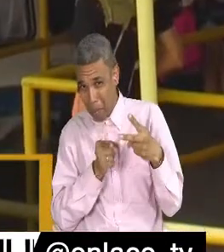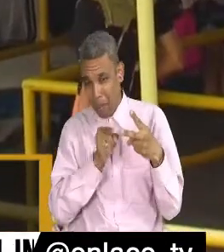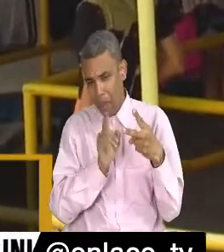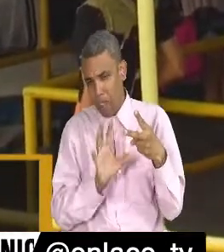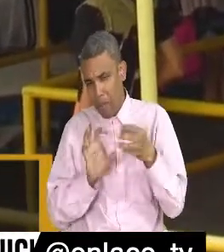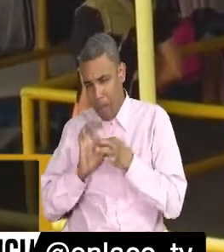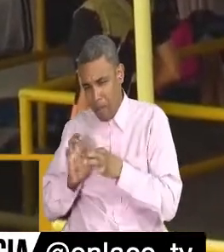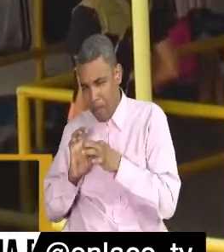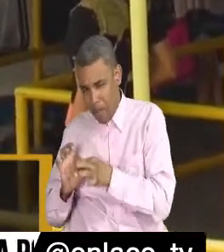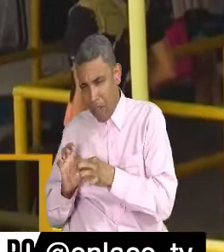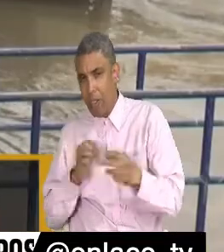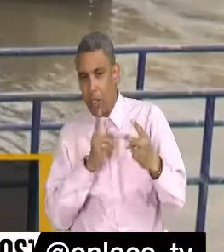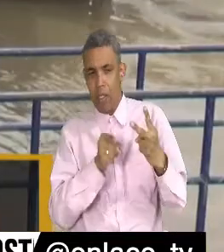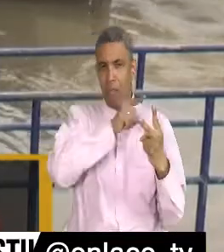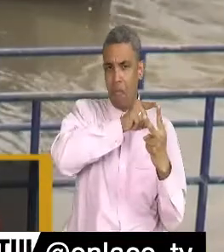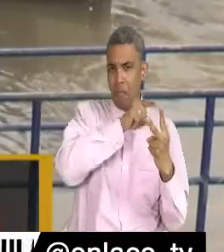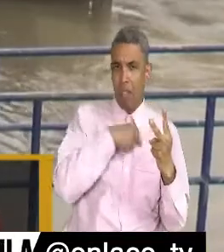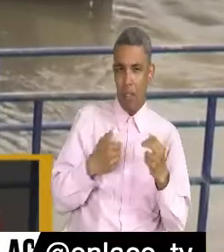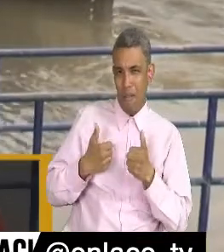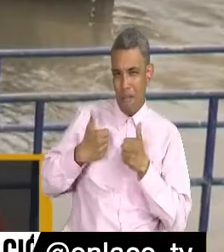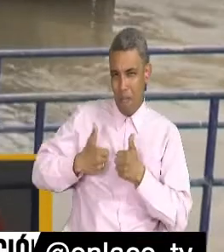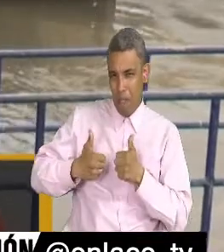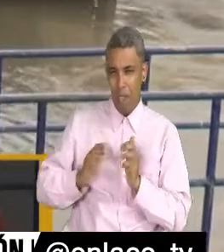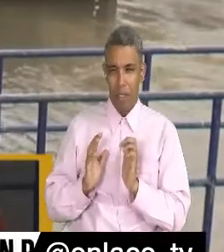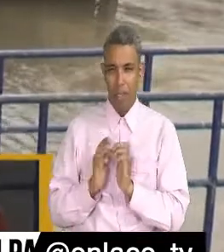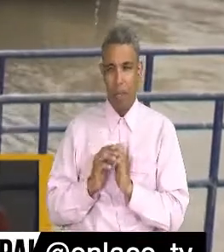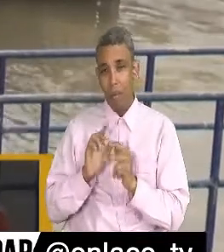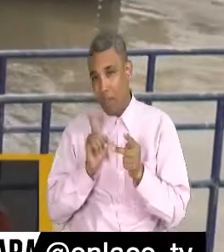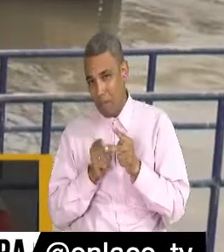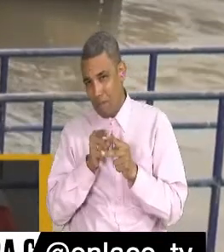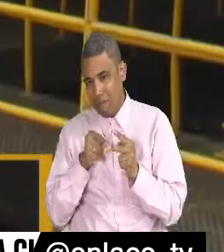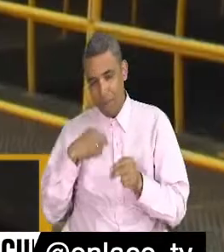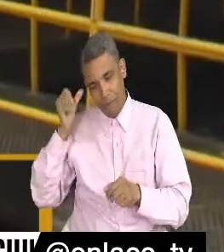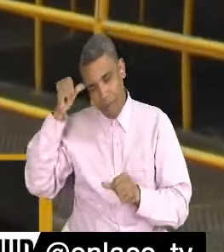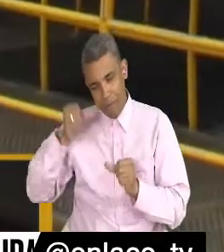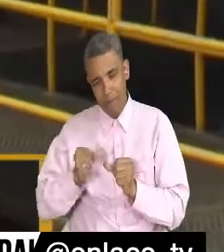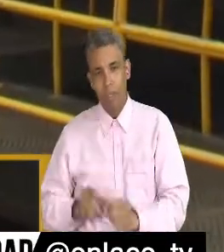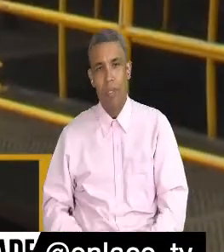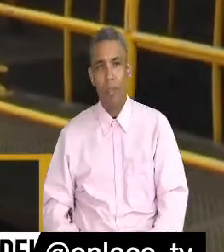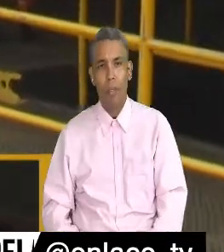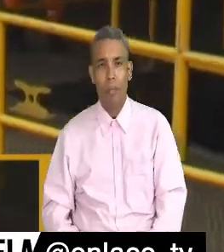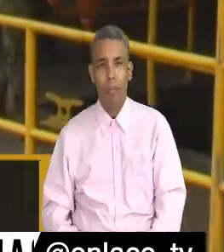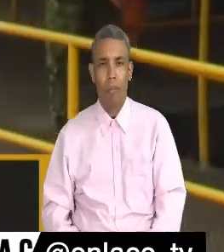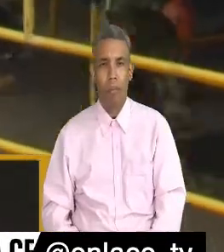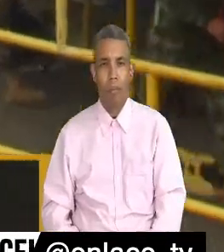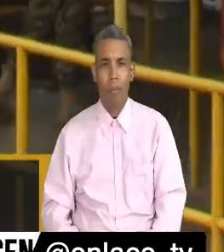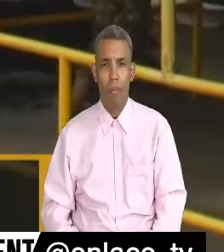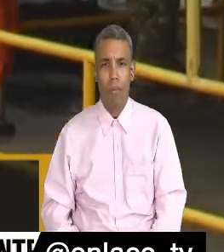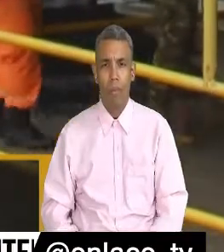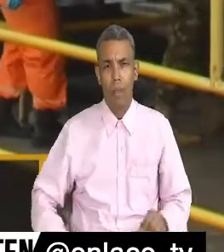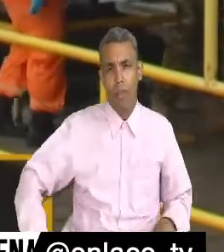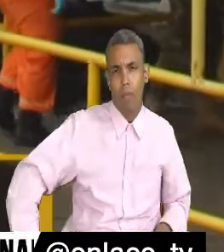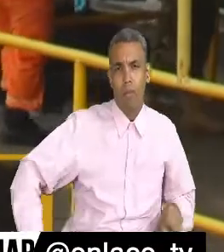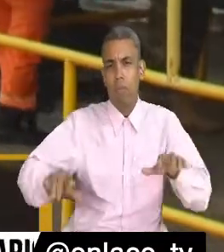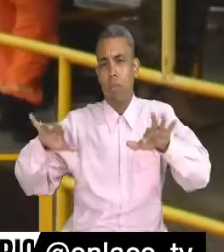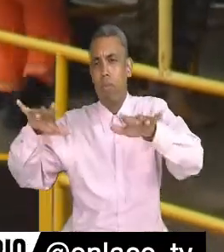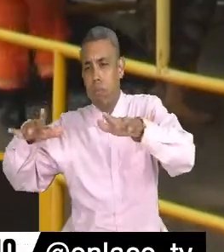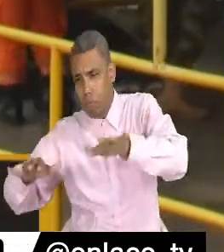también una persona bien. Mi hermano me deja muchos recuerdos de mi hermano, sagradamente. También aseguran que la pesca era una actividad que